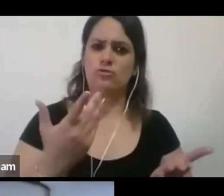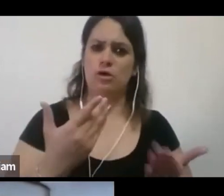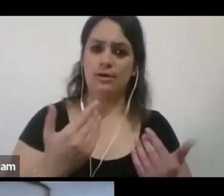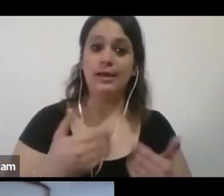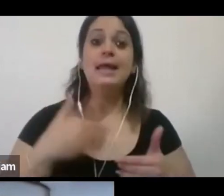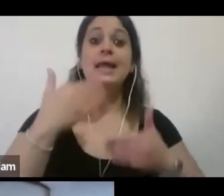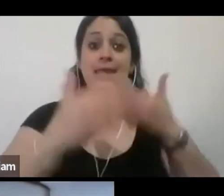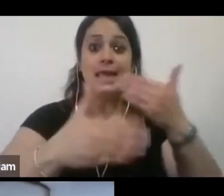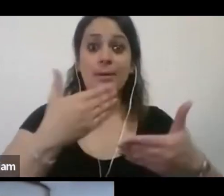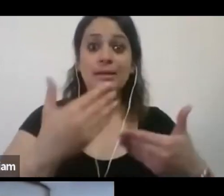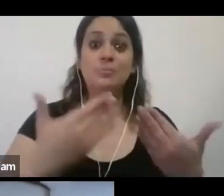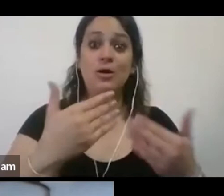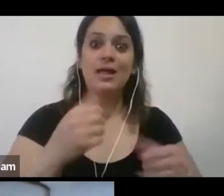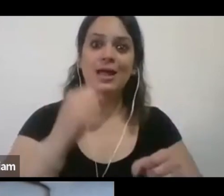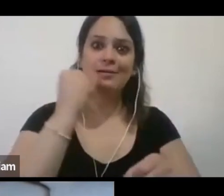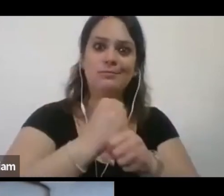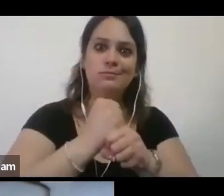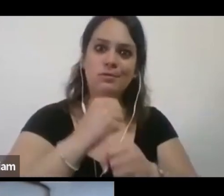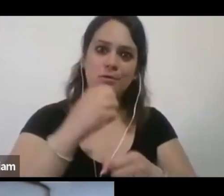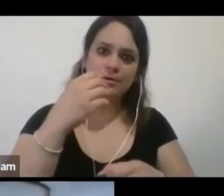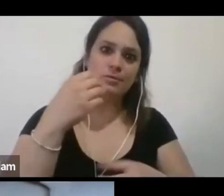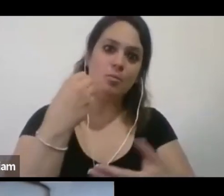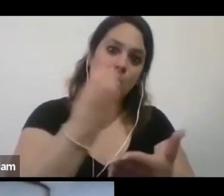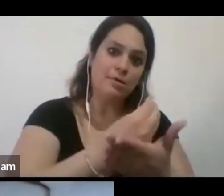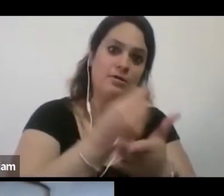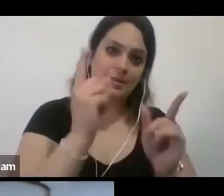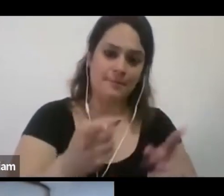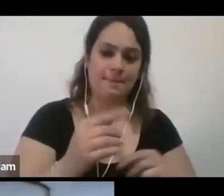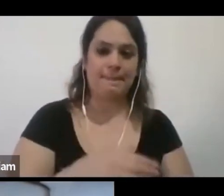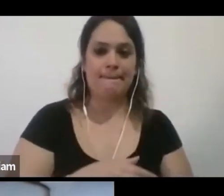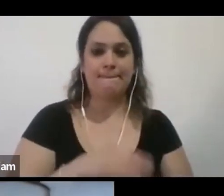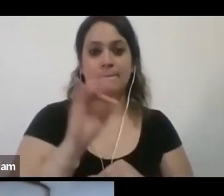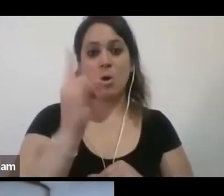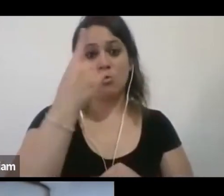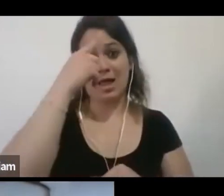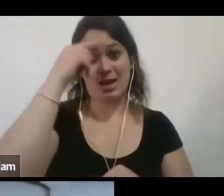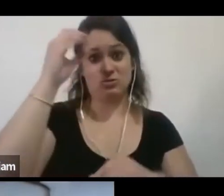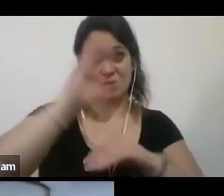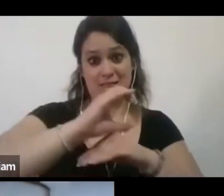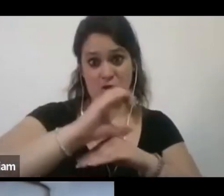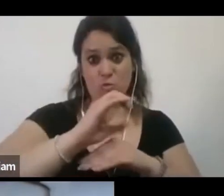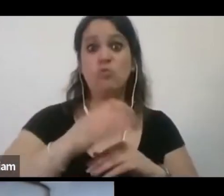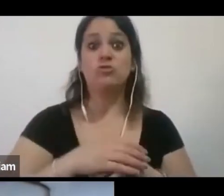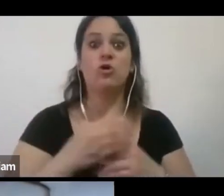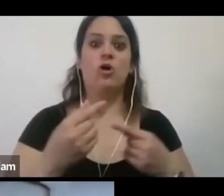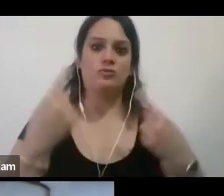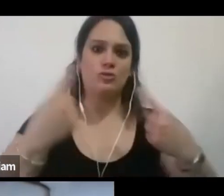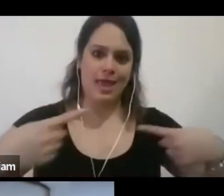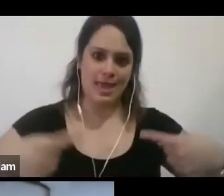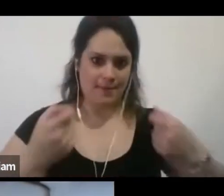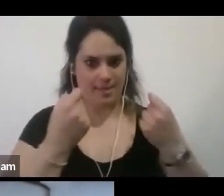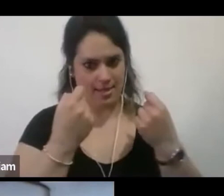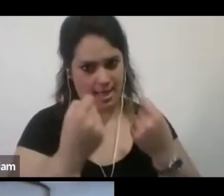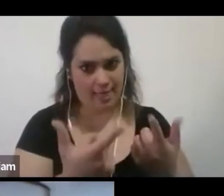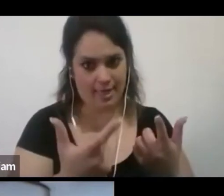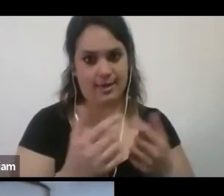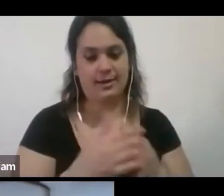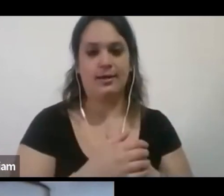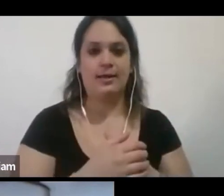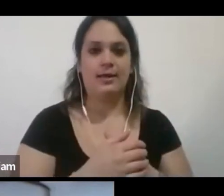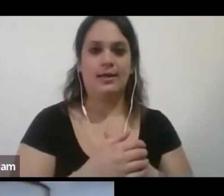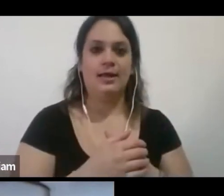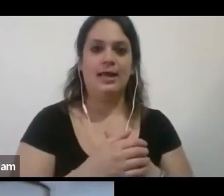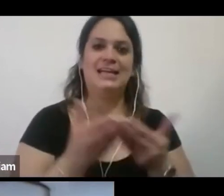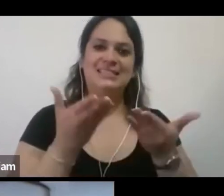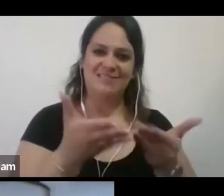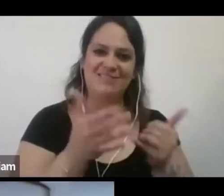puede ejercer. Bueno, desde la Universidad Nacional de Cuyo podemos brindar algunas herramientas, tenemos servicios de